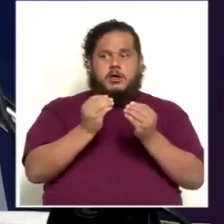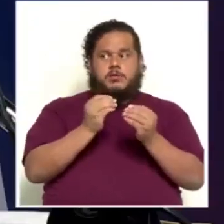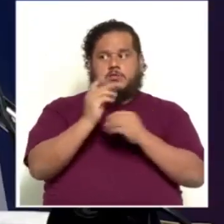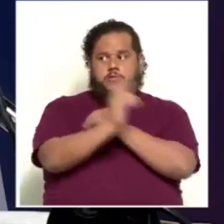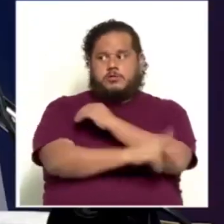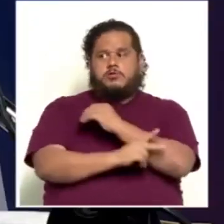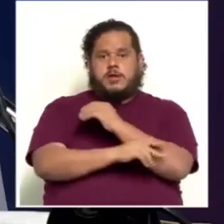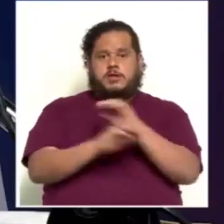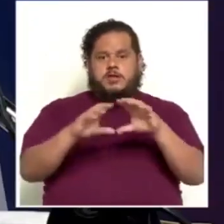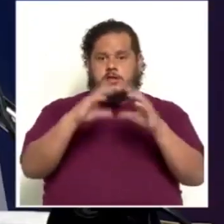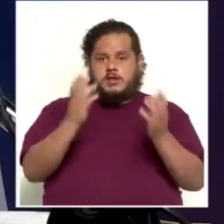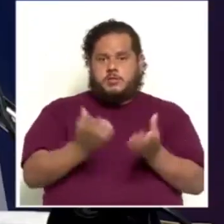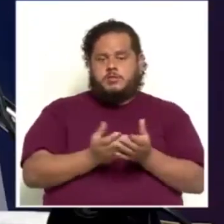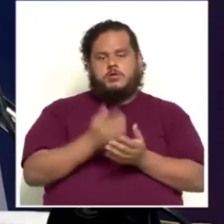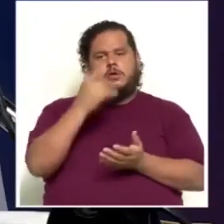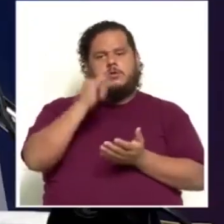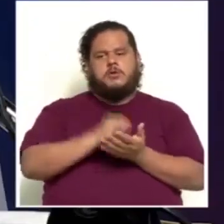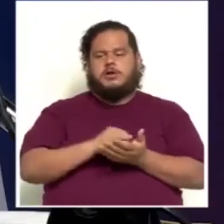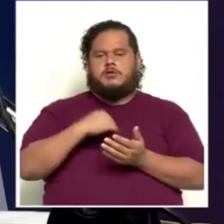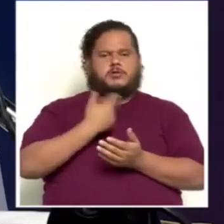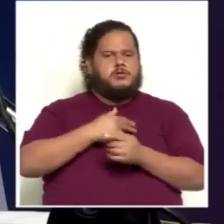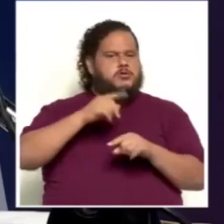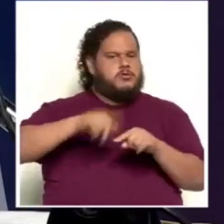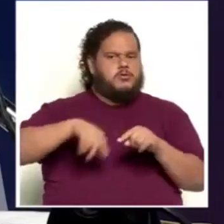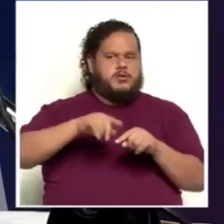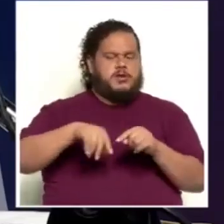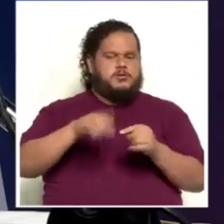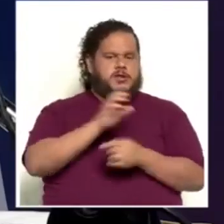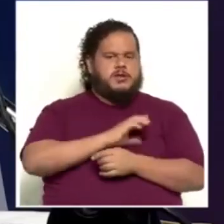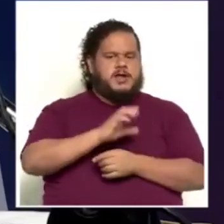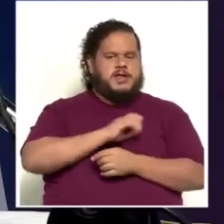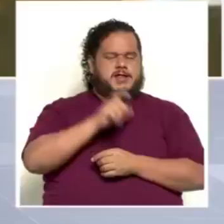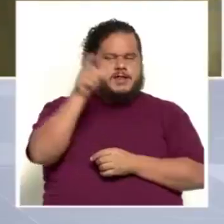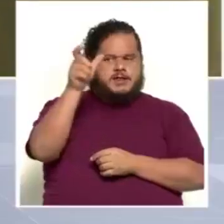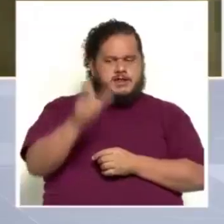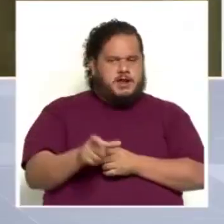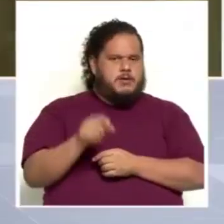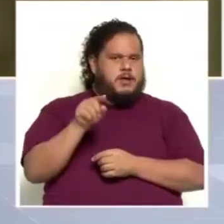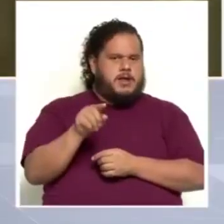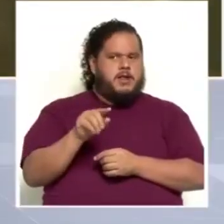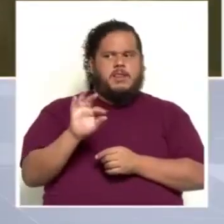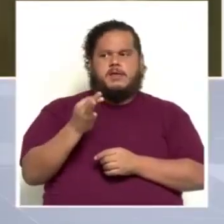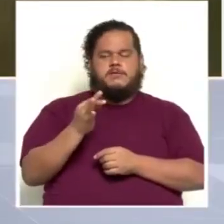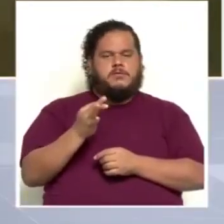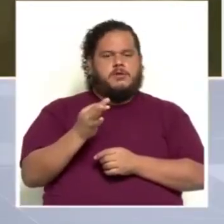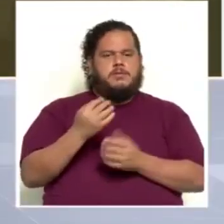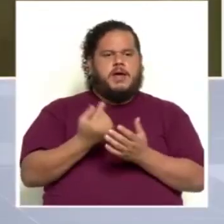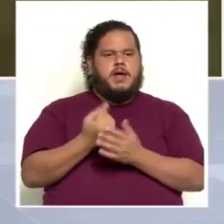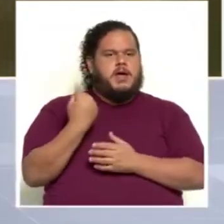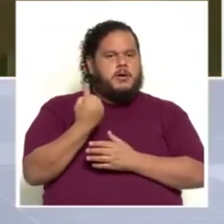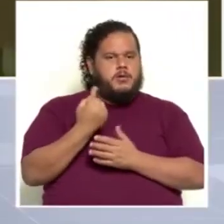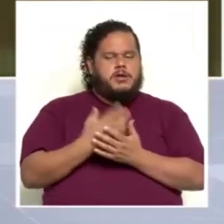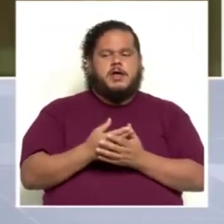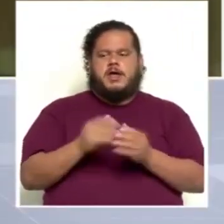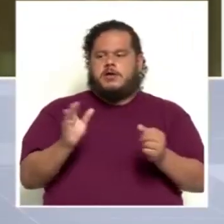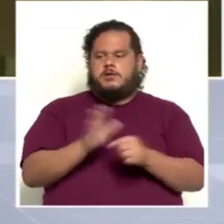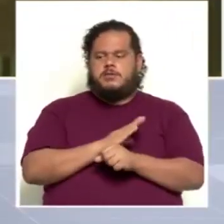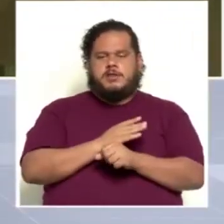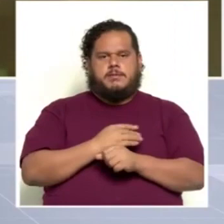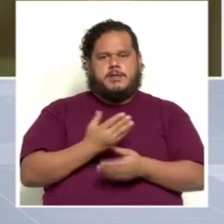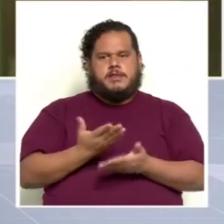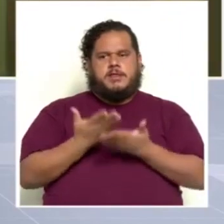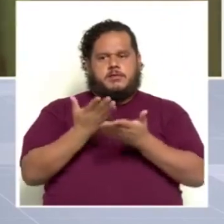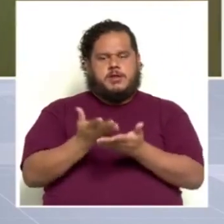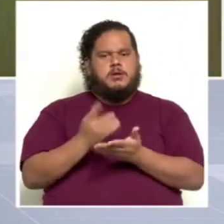correcto, y por eso entonces no podríamos tampoco caracterizarlo de manera unívoca y completamente blindada como